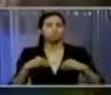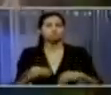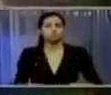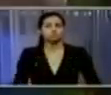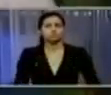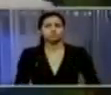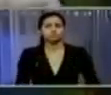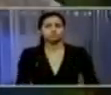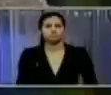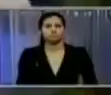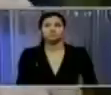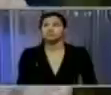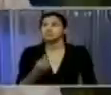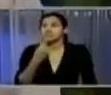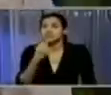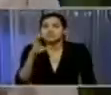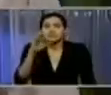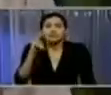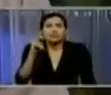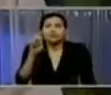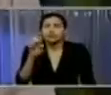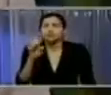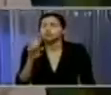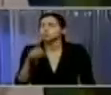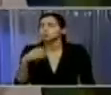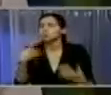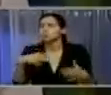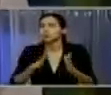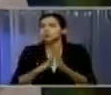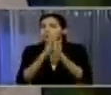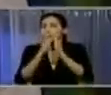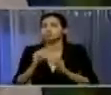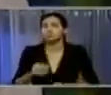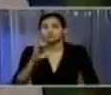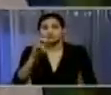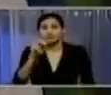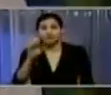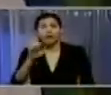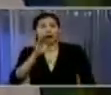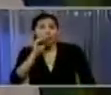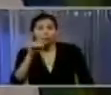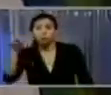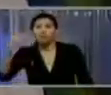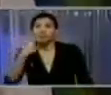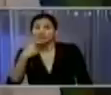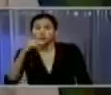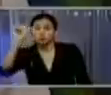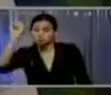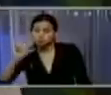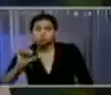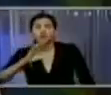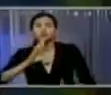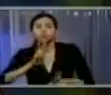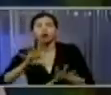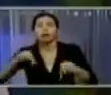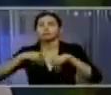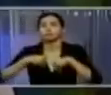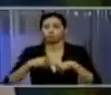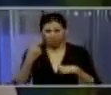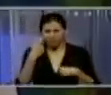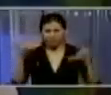Lo que diga el CNE será sagrado. Y el CNE habló y salí yo. Ustedes vieron mi intervención, ¿verdad?